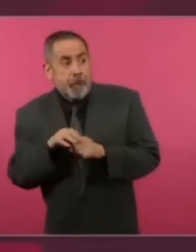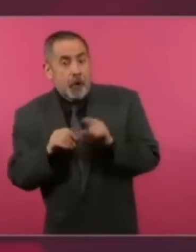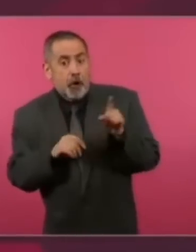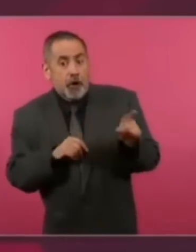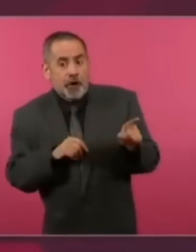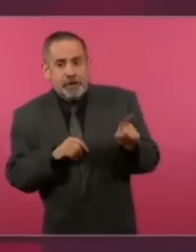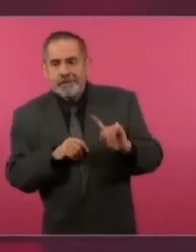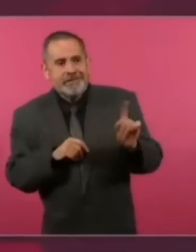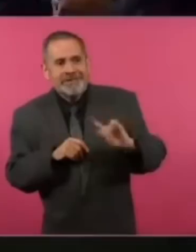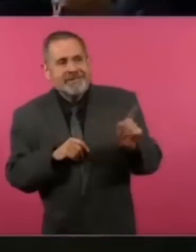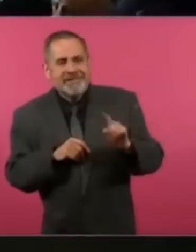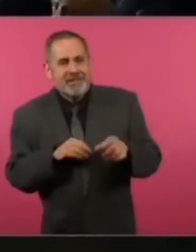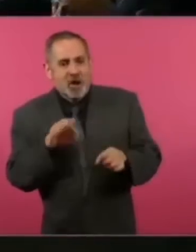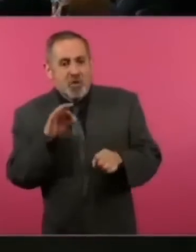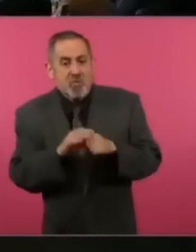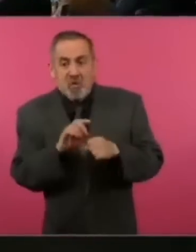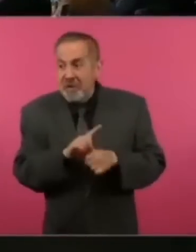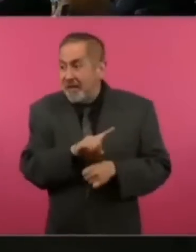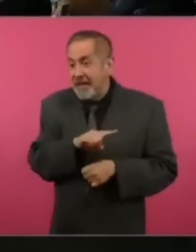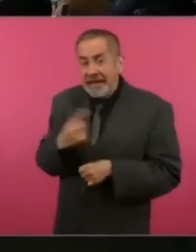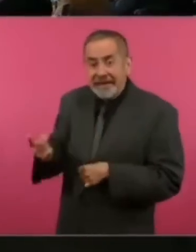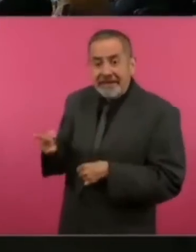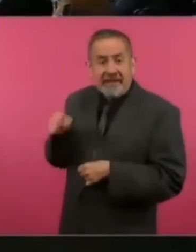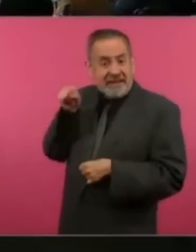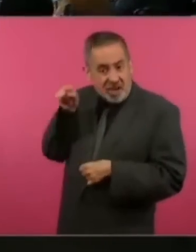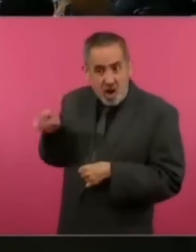por el movimiento progresista,